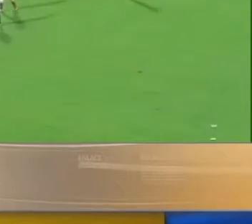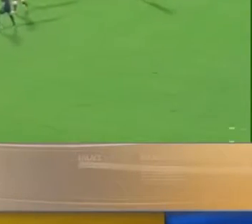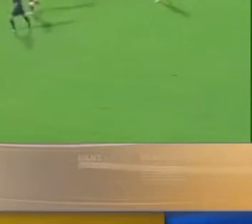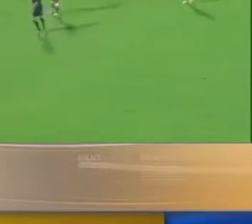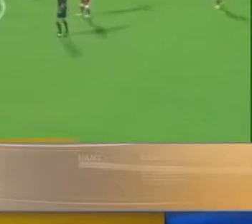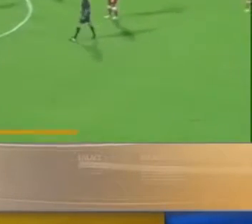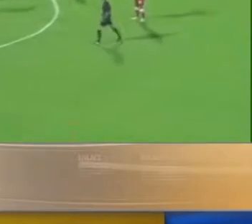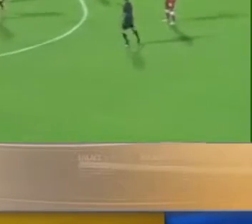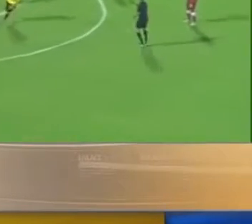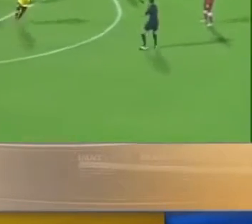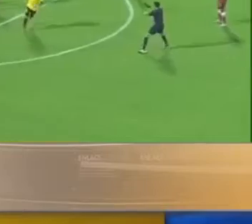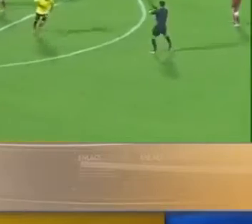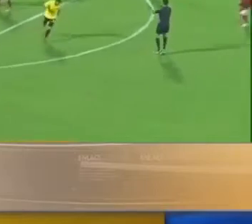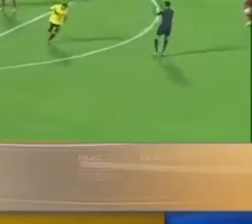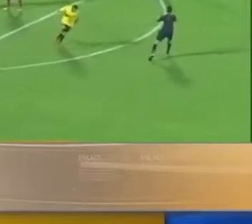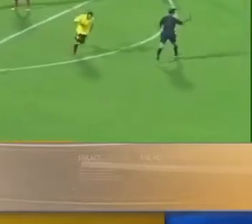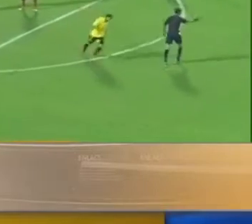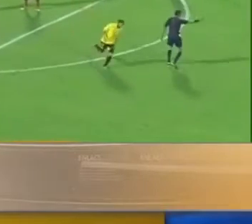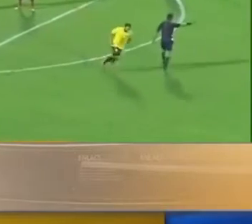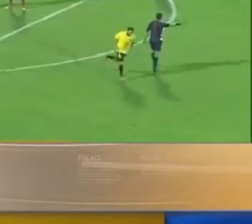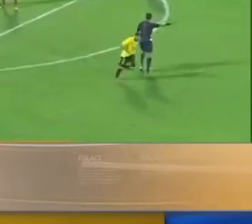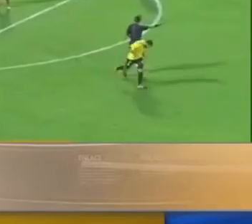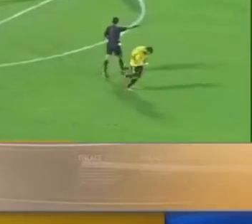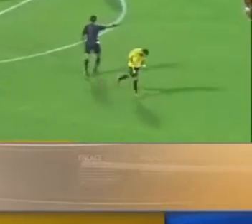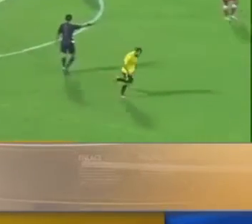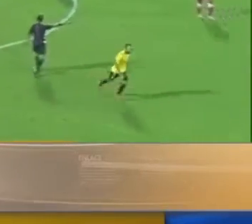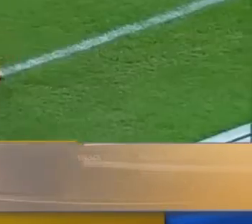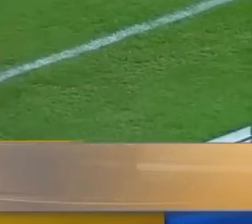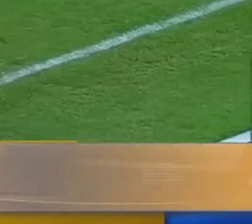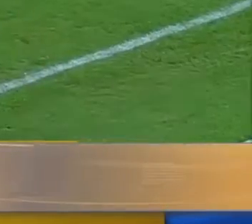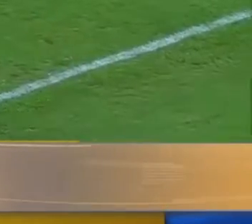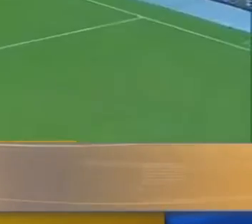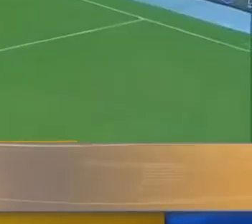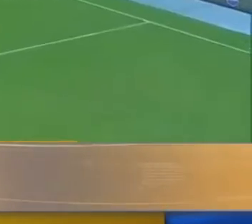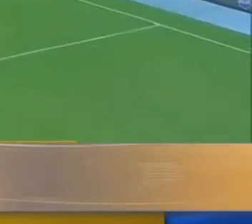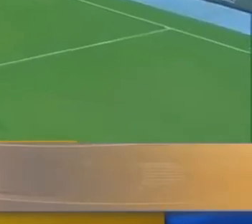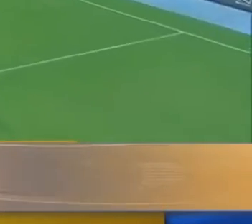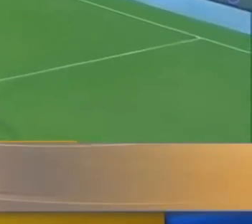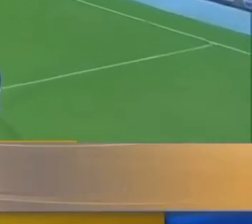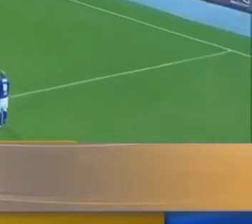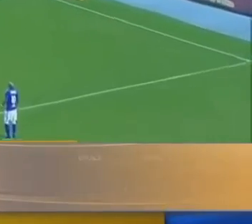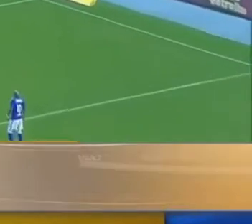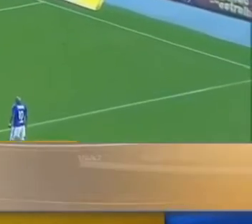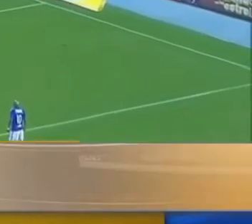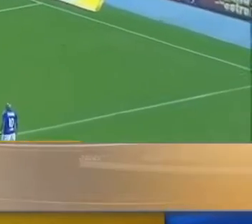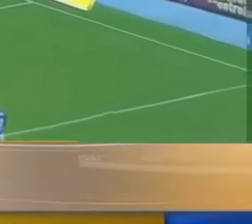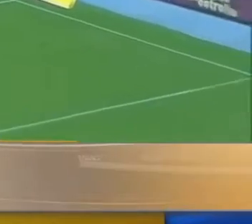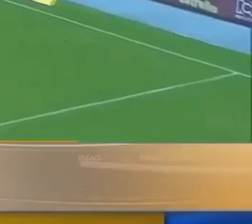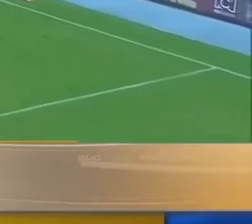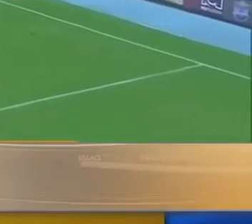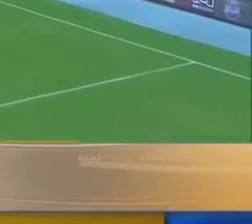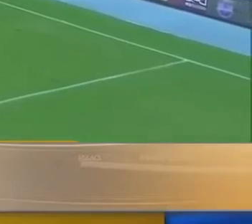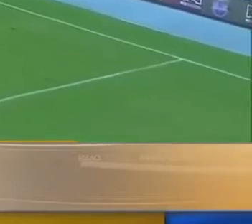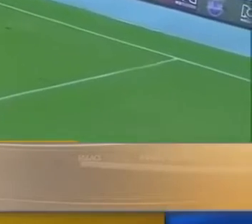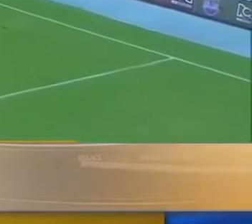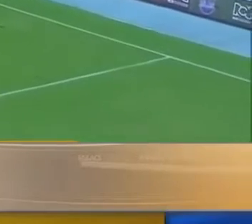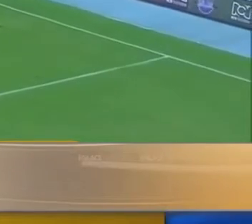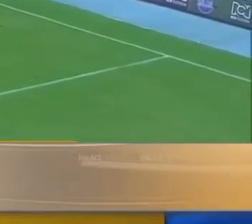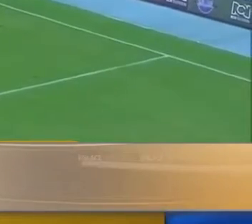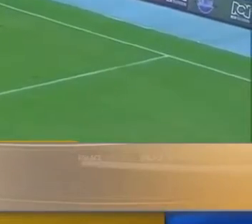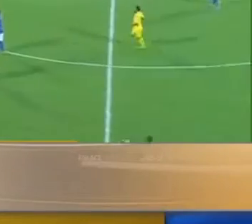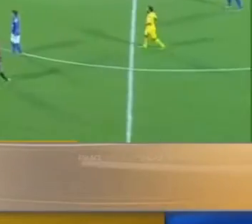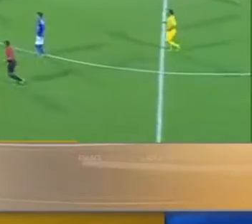de lo bueno, lo malo, lo bonito y lo feo de la máquina amarilla. El equipo paga deudas desde 2005 que ascienden a los 1.300 millones de pesos